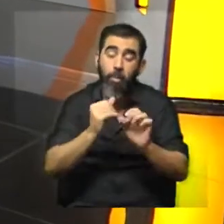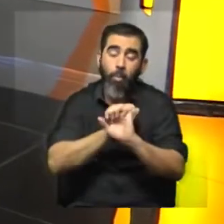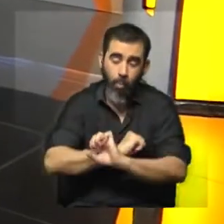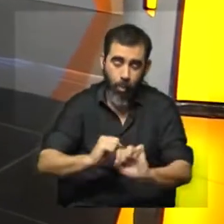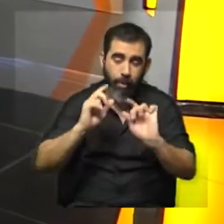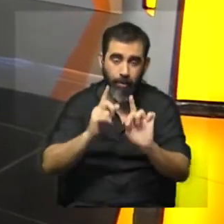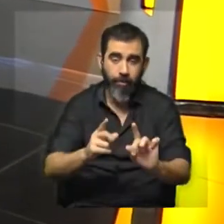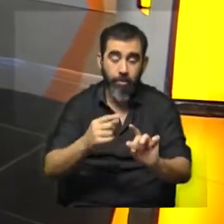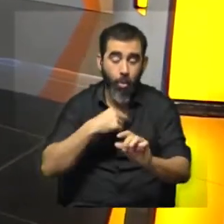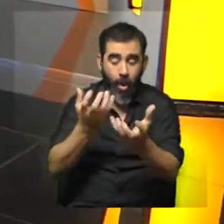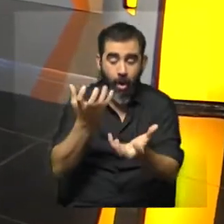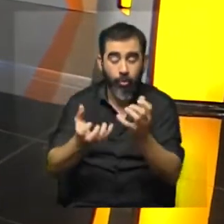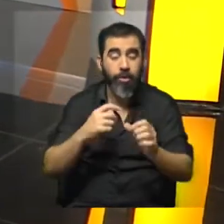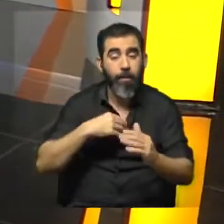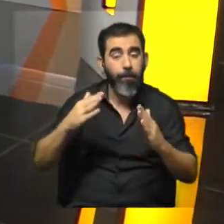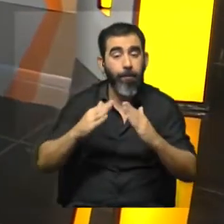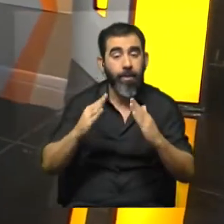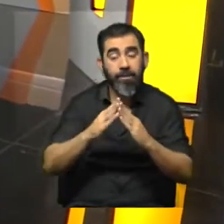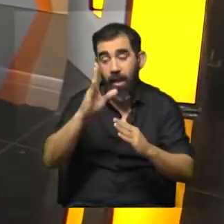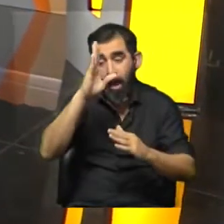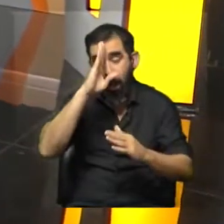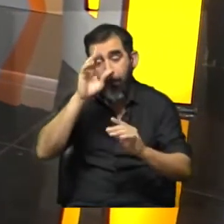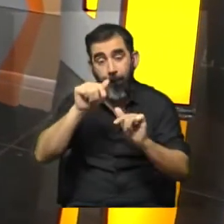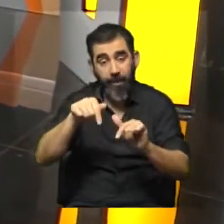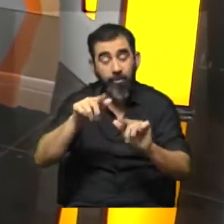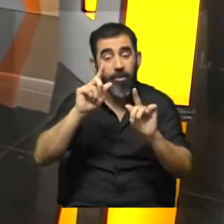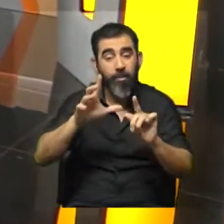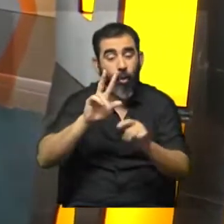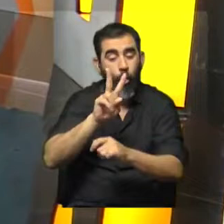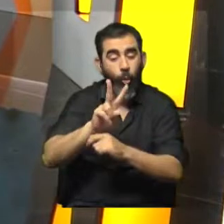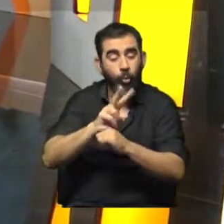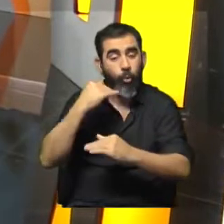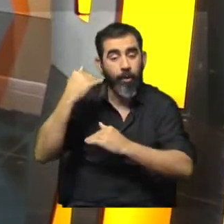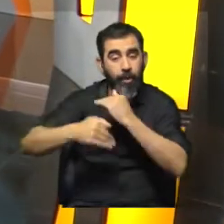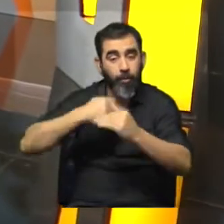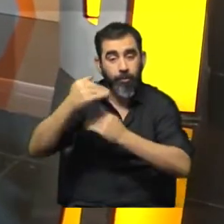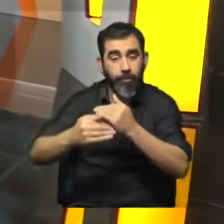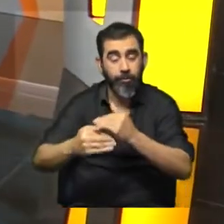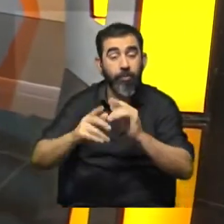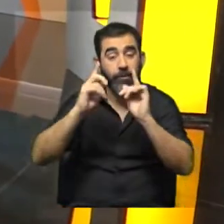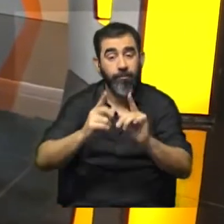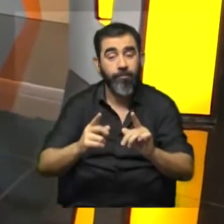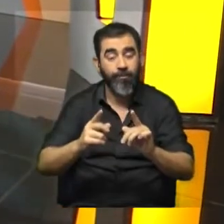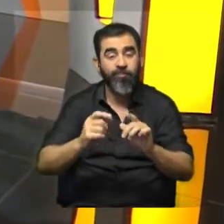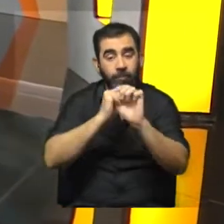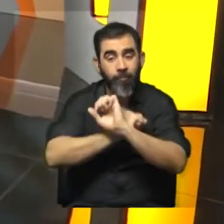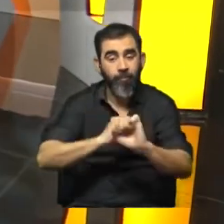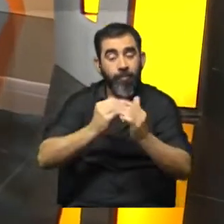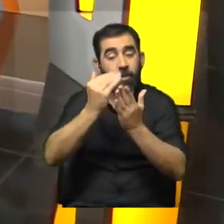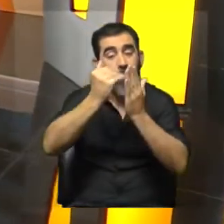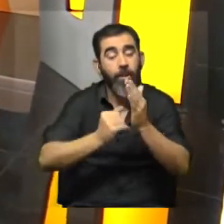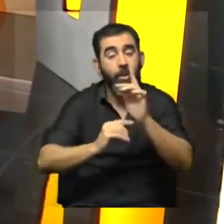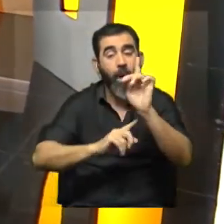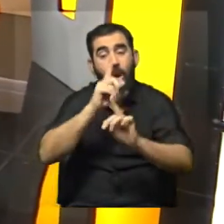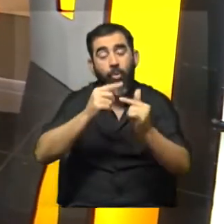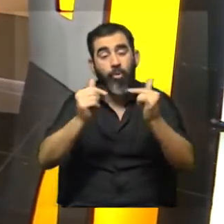uno puede hacer en su casa, ¿no? Decir, bueno, aprendo esto y no solo tengo el control del proceso, sino que también puedo reducir algún...